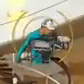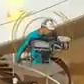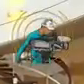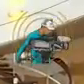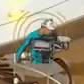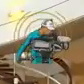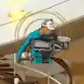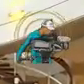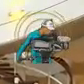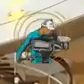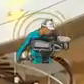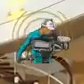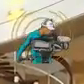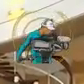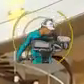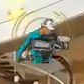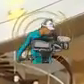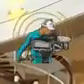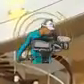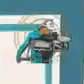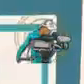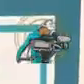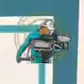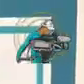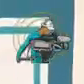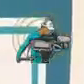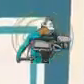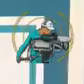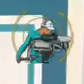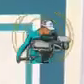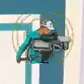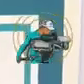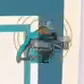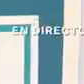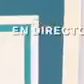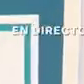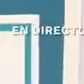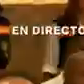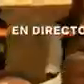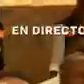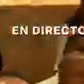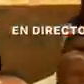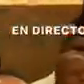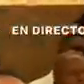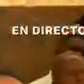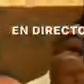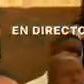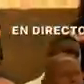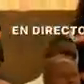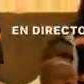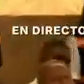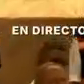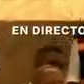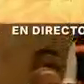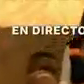ancho, plataformas para aviación comercial y general, calles de rodaje y zonas de seguridad en ambos extremos.